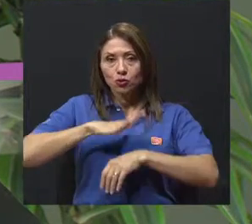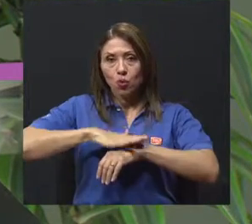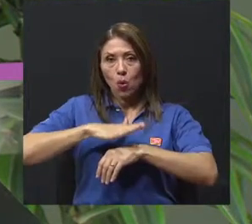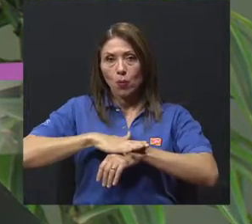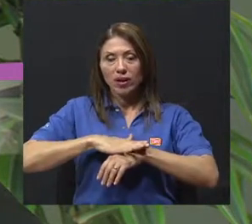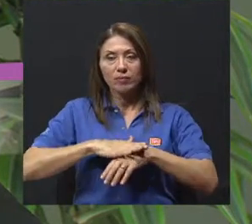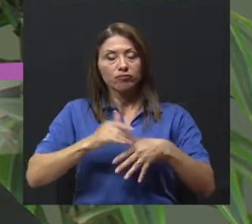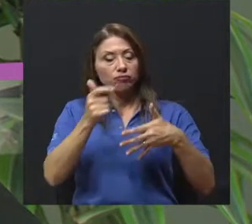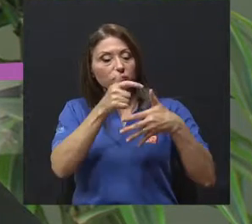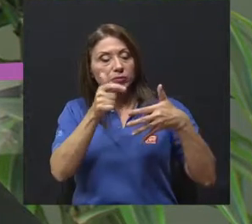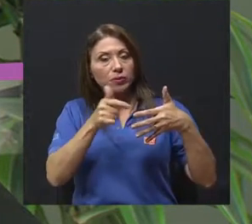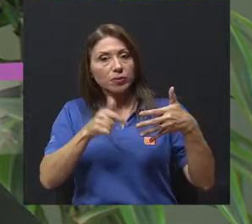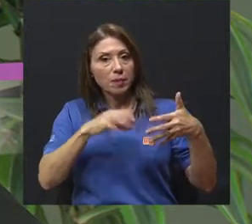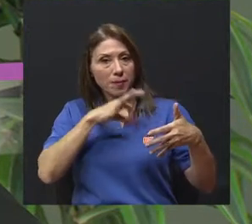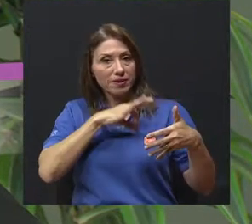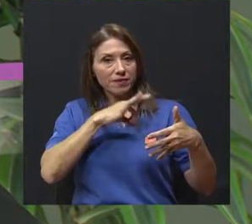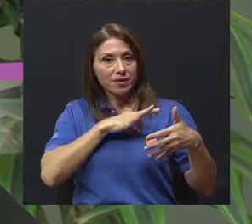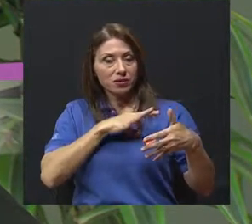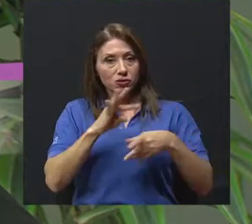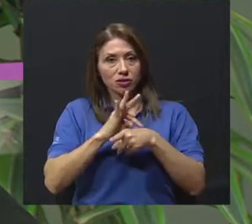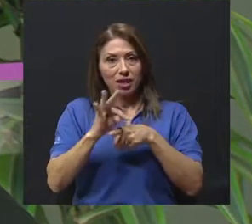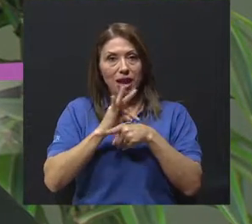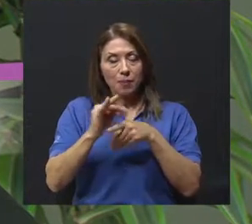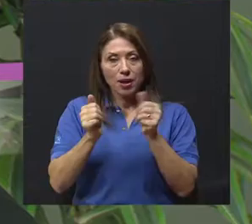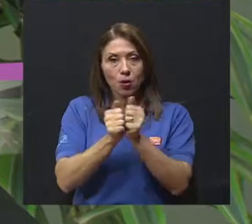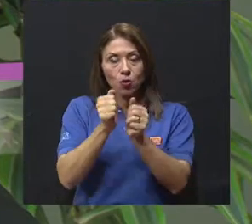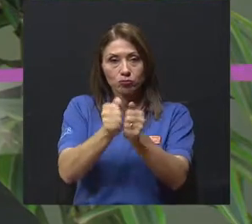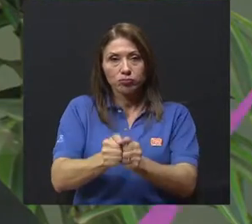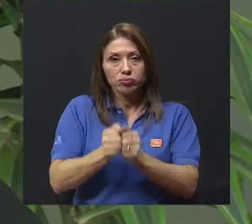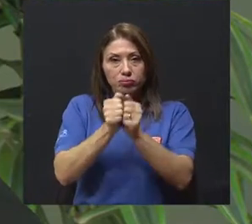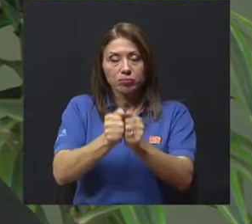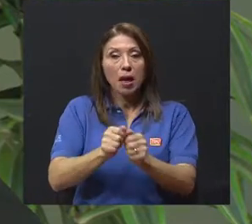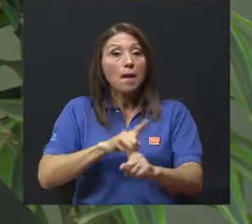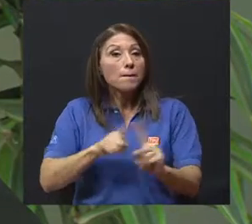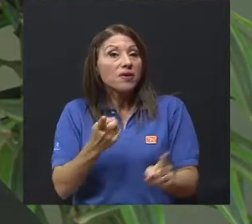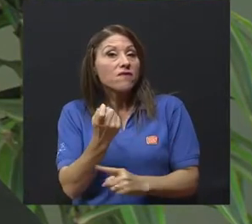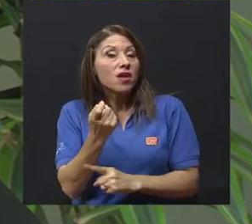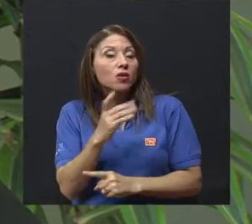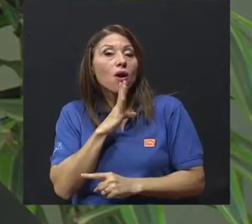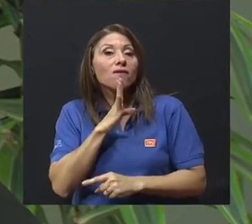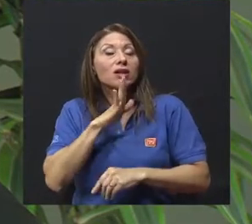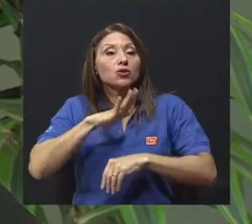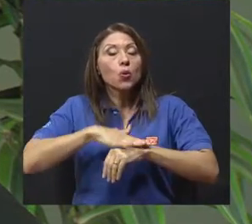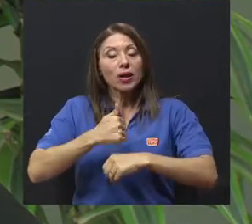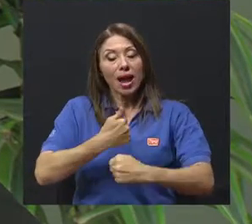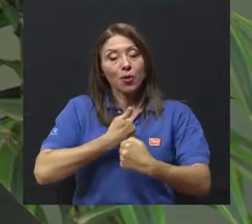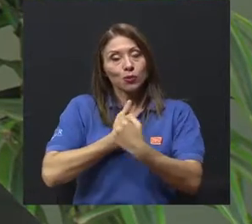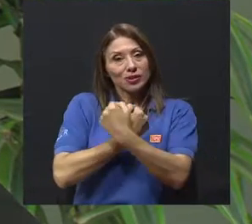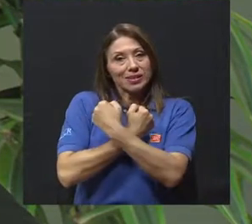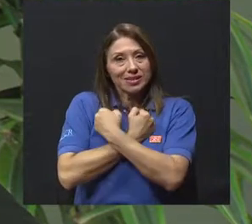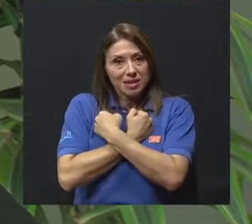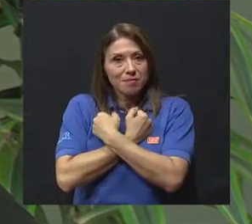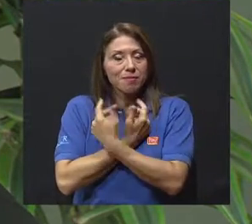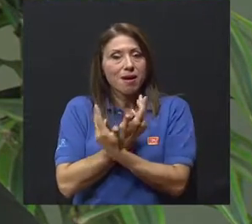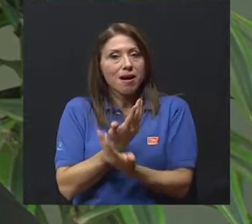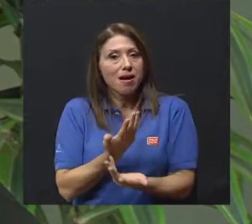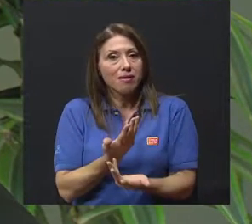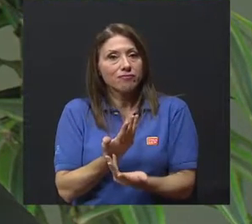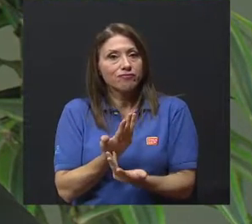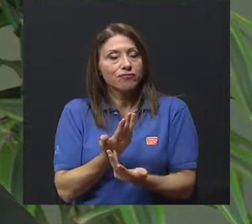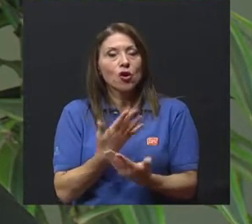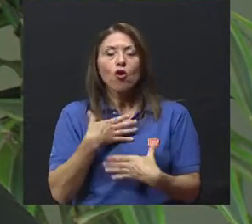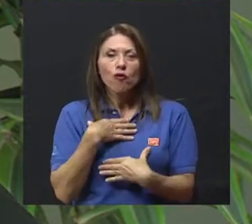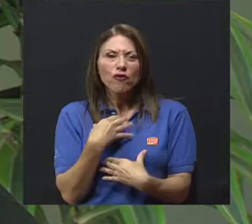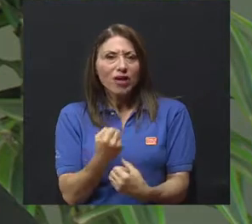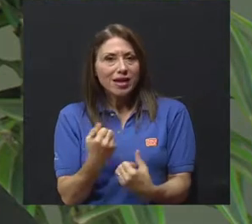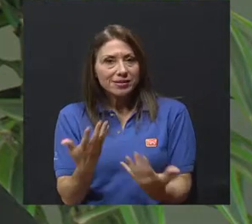los beneficios que está que no te respetarán los pacientes pero se nos quedó hablar de la parte de autoestima la parte de